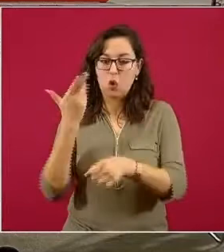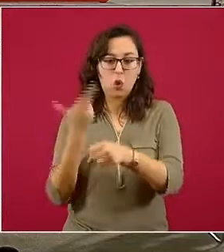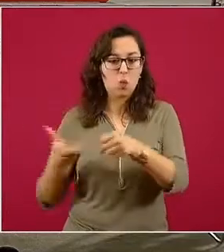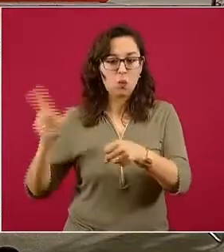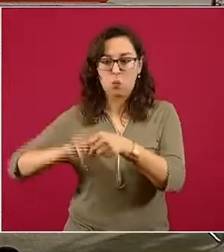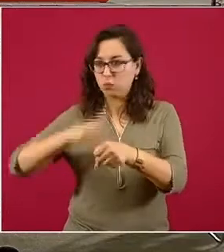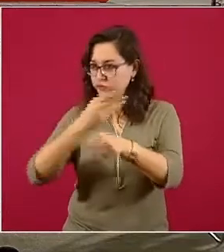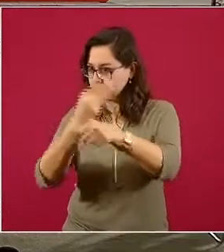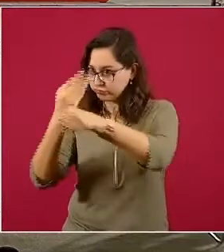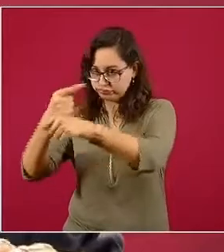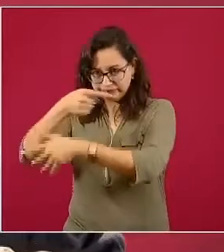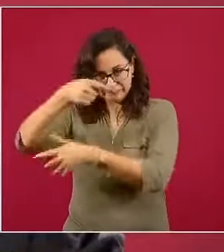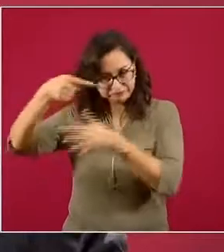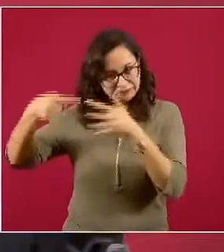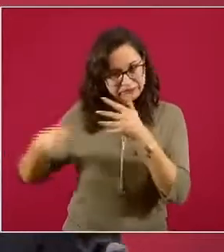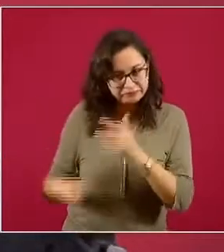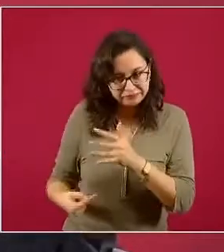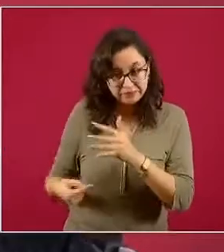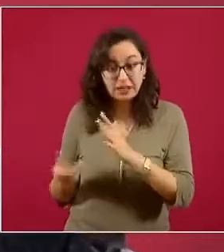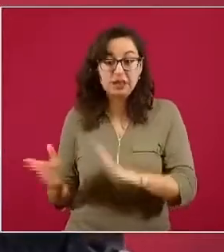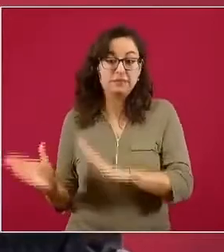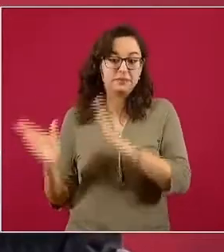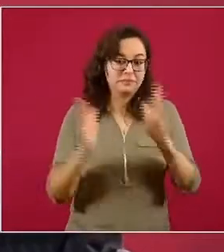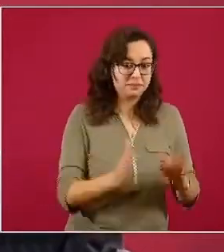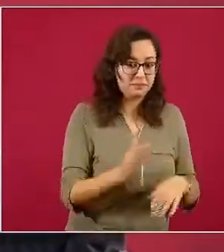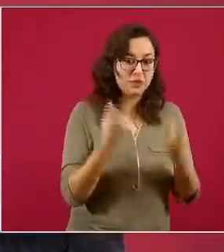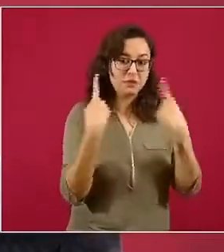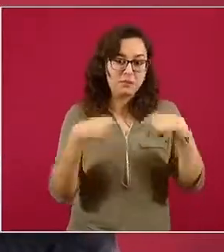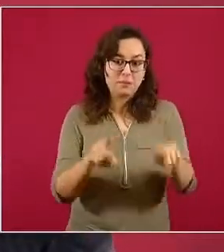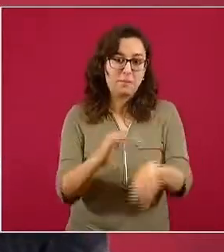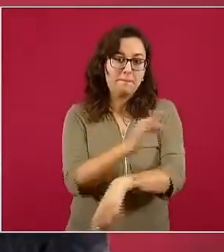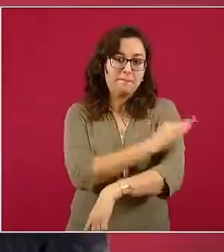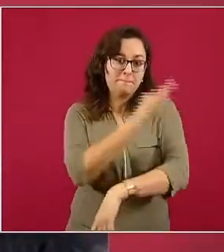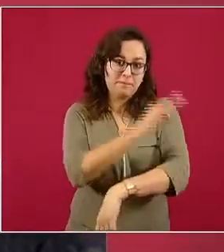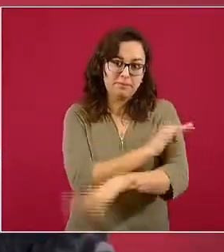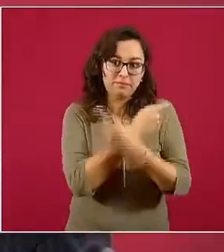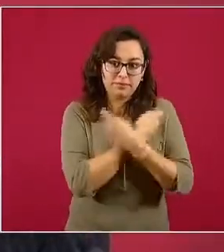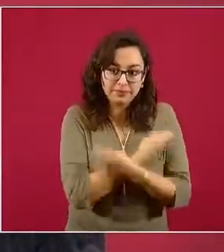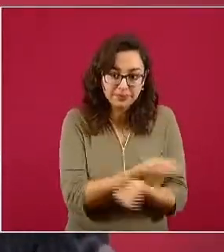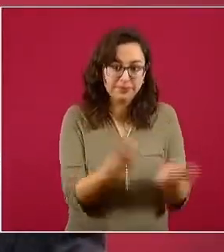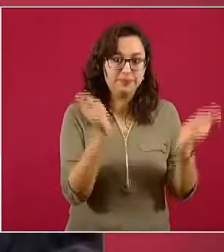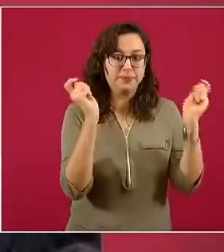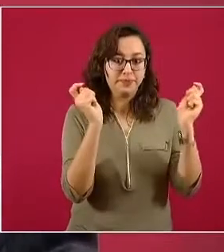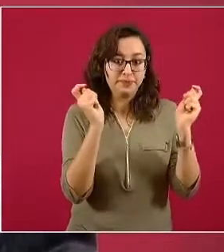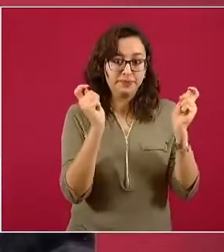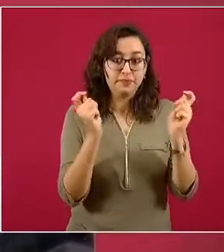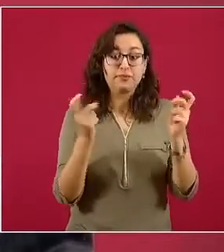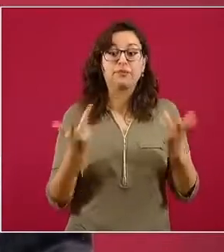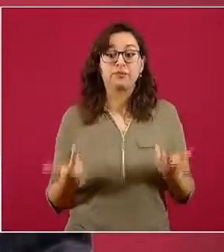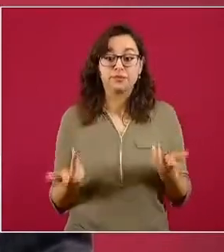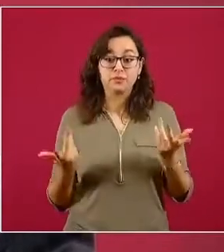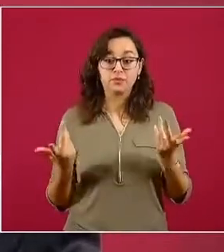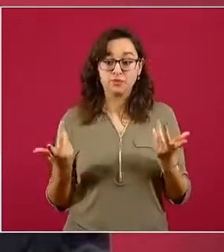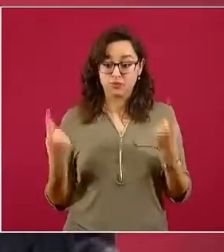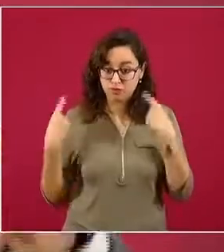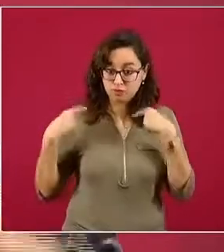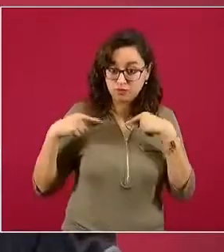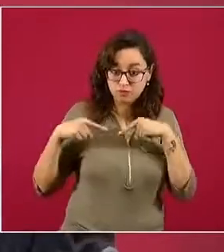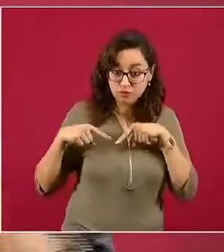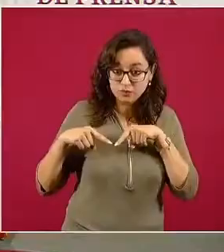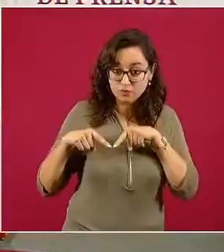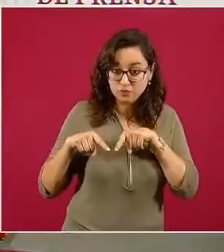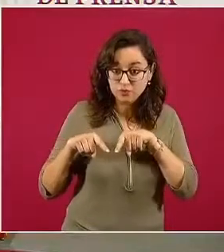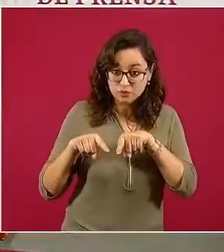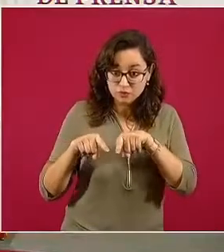hospitalarias, y aparte vacunar. Y en un momento dado se van a intersectar, porque vamos a